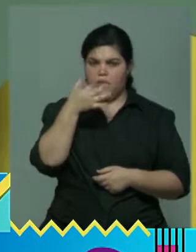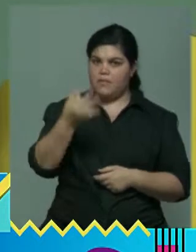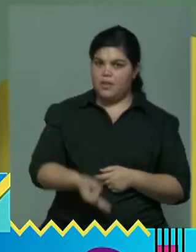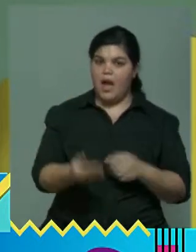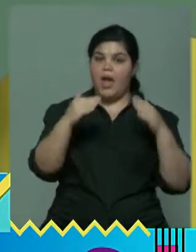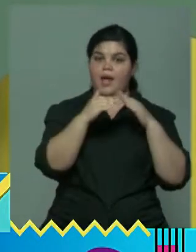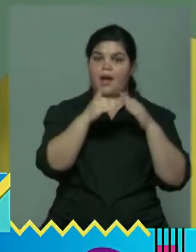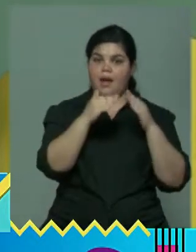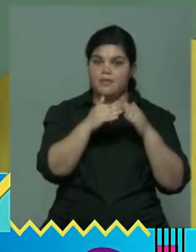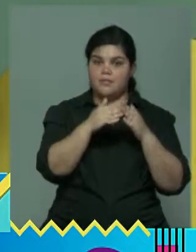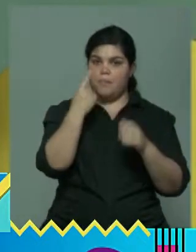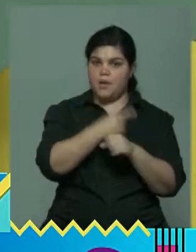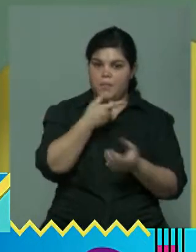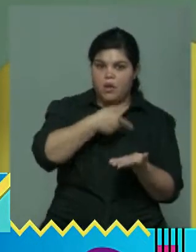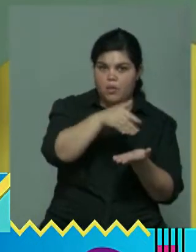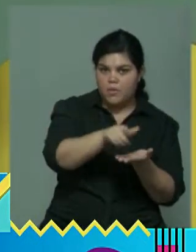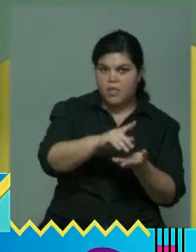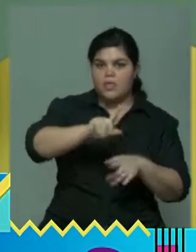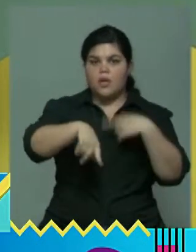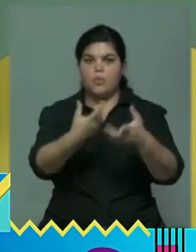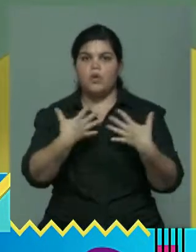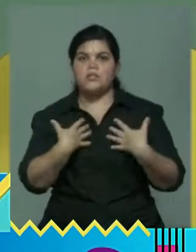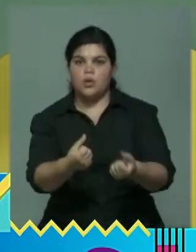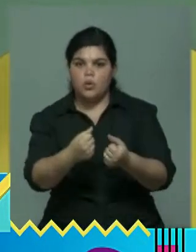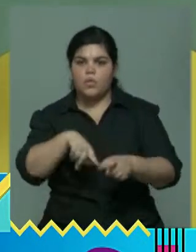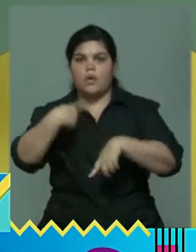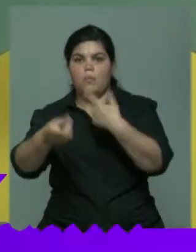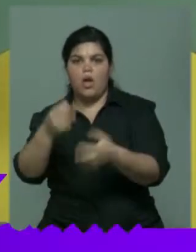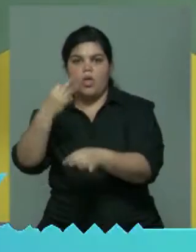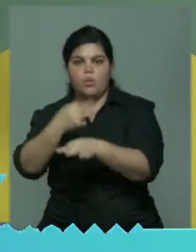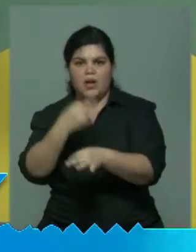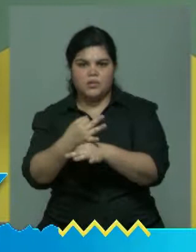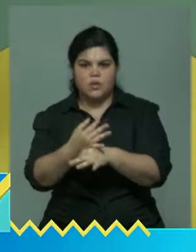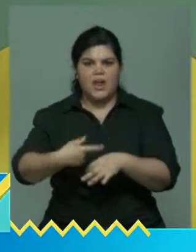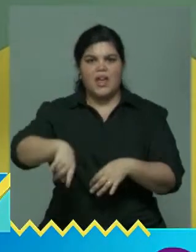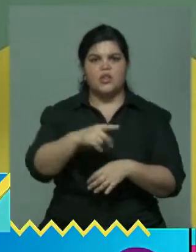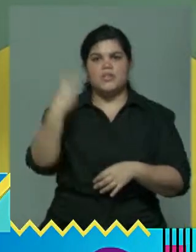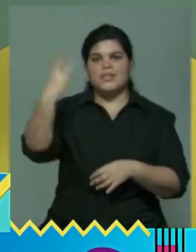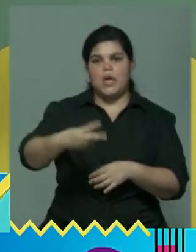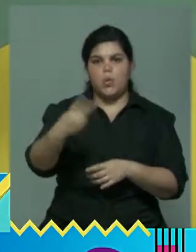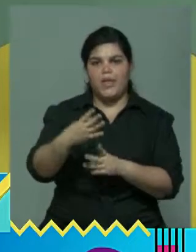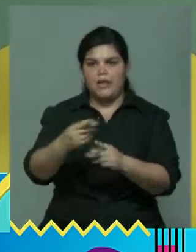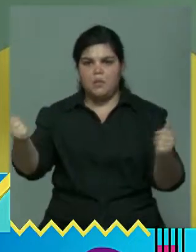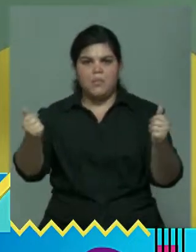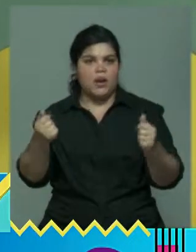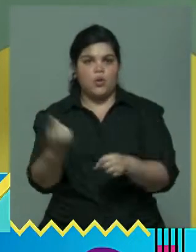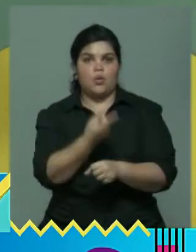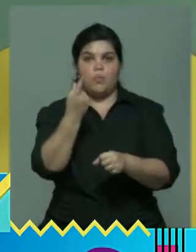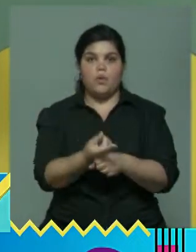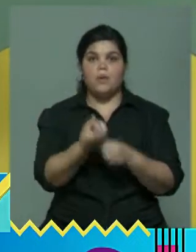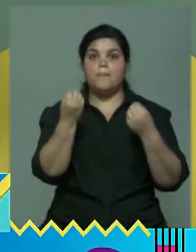al comienzo, luego de la salud, de la educación, la mayoría de las personas trans no pueden terminar la secundaria. Claro,